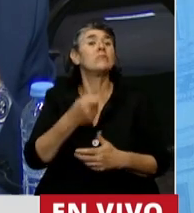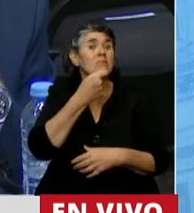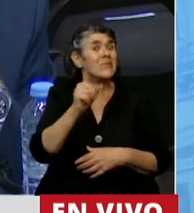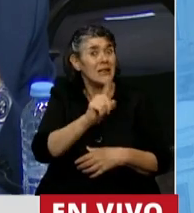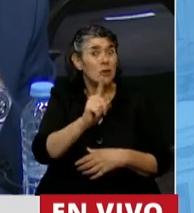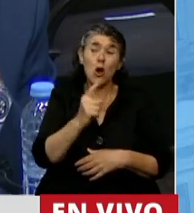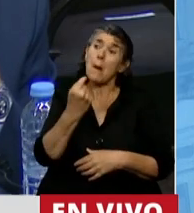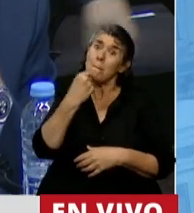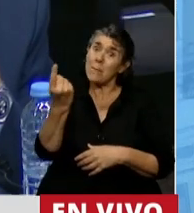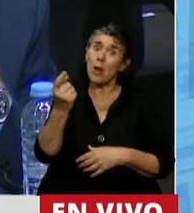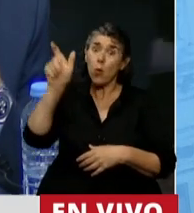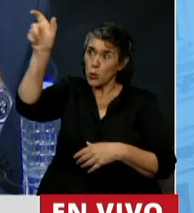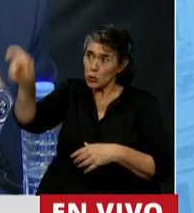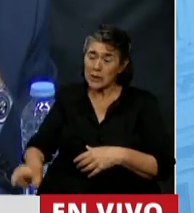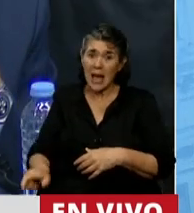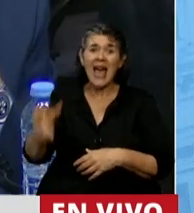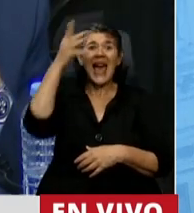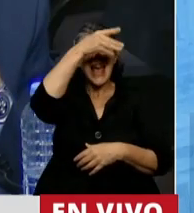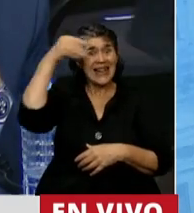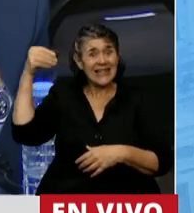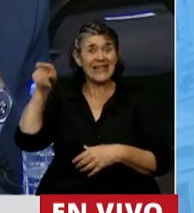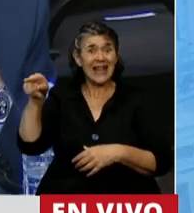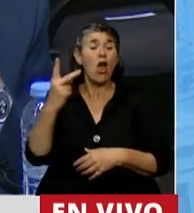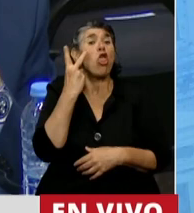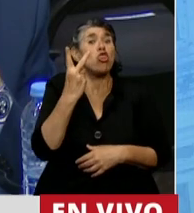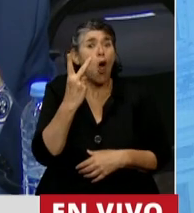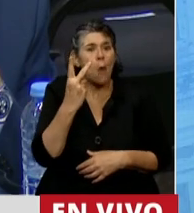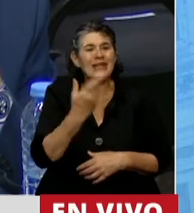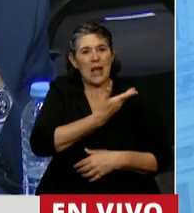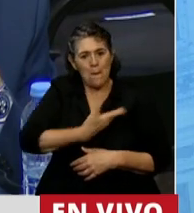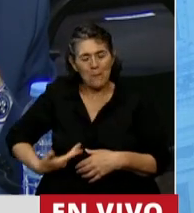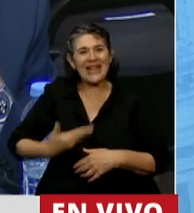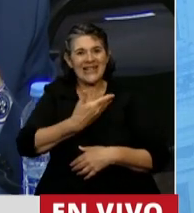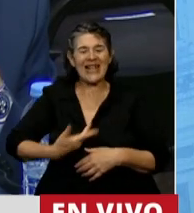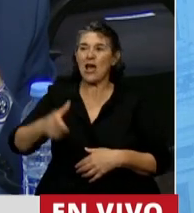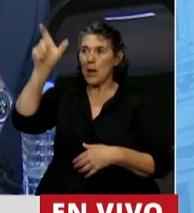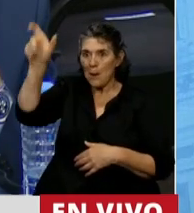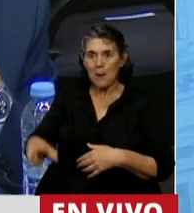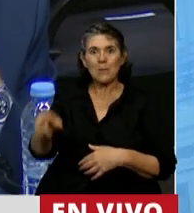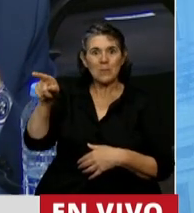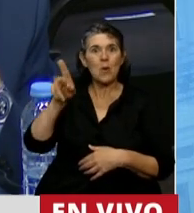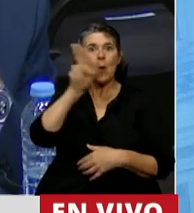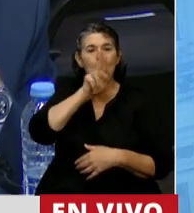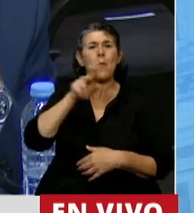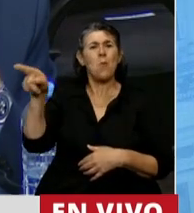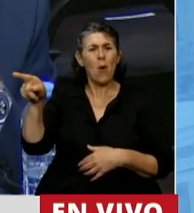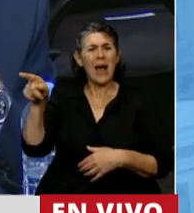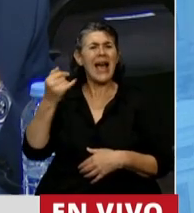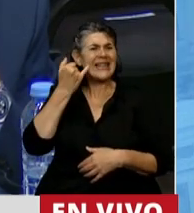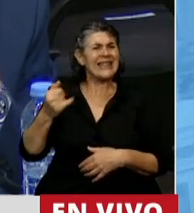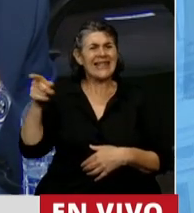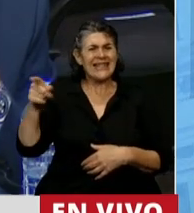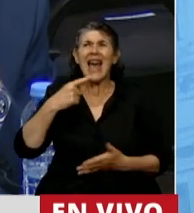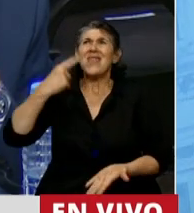Cristina, nuestra presidenta dos veces electa, la mujer que en Argentina más y más trascendentes decisiones tuvo que tomar